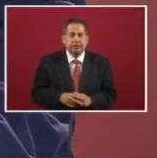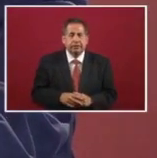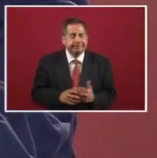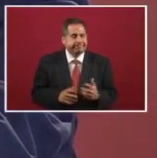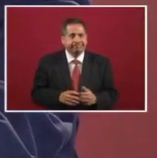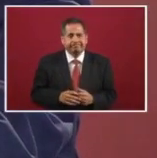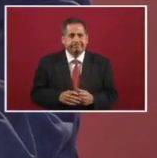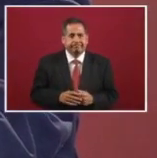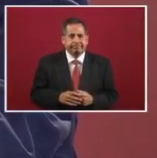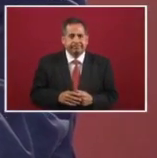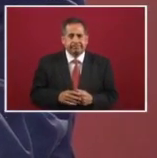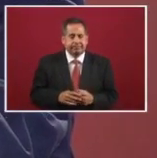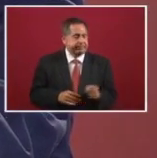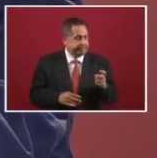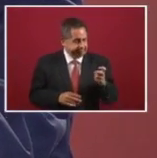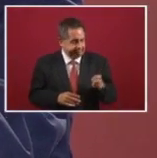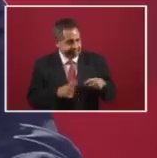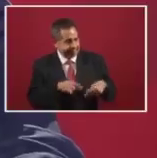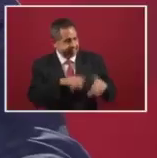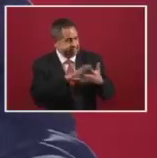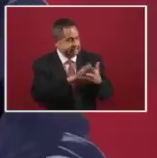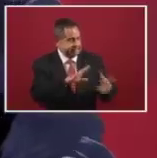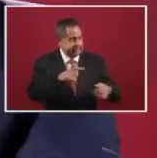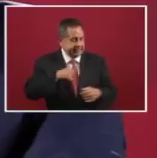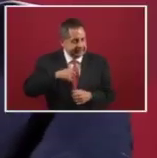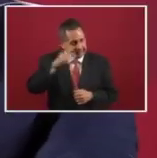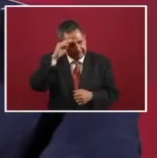que por eso pienso